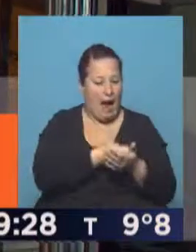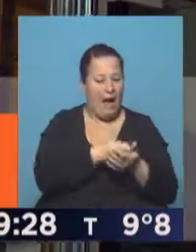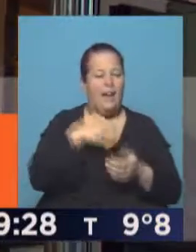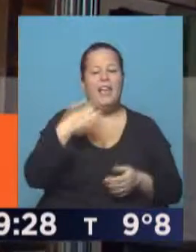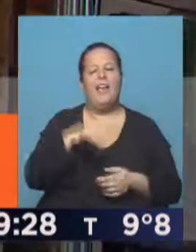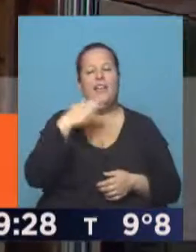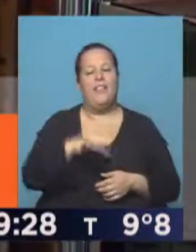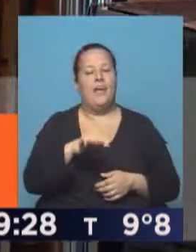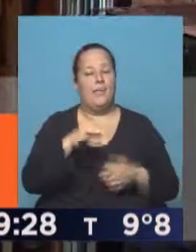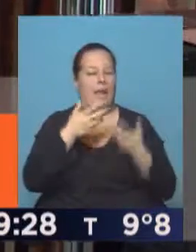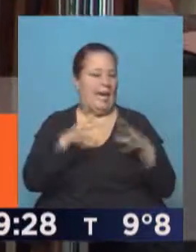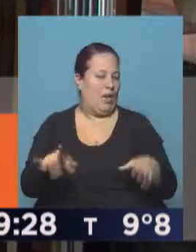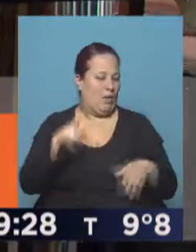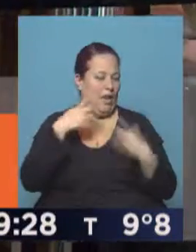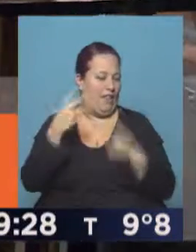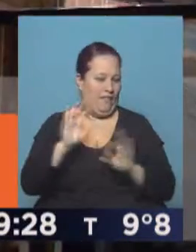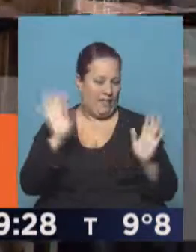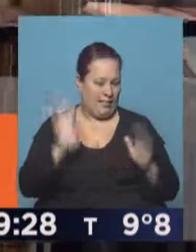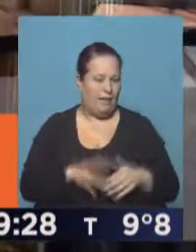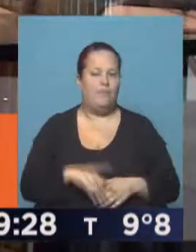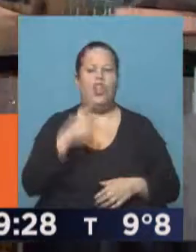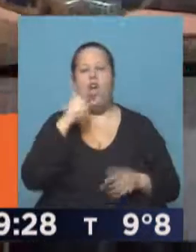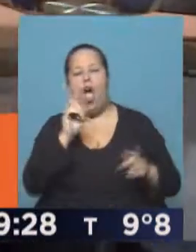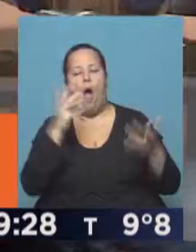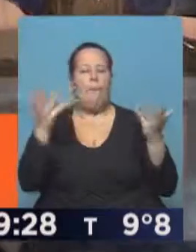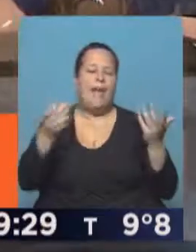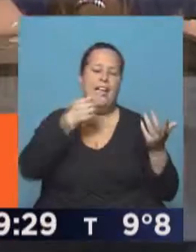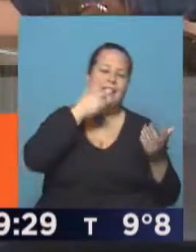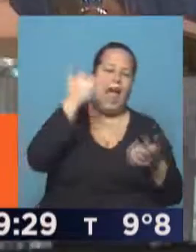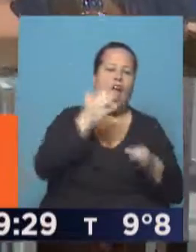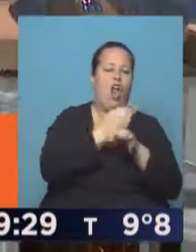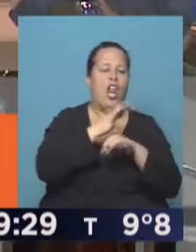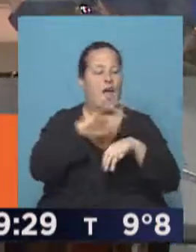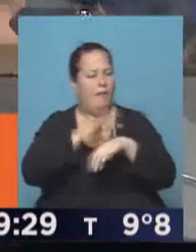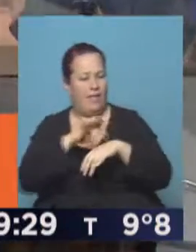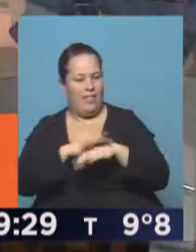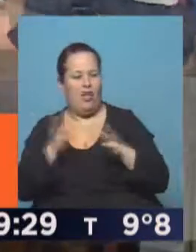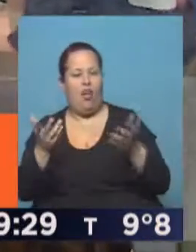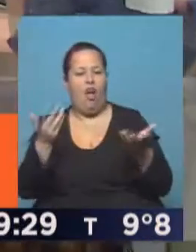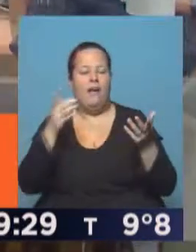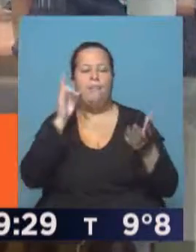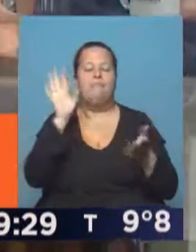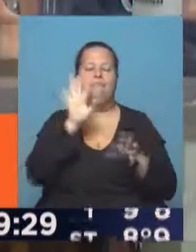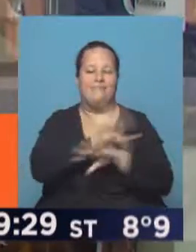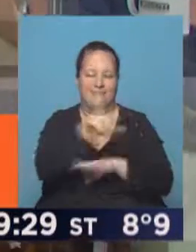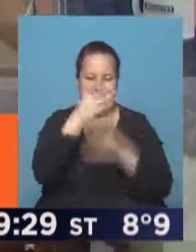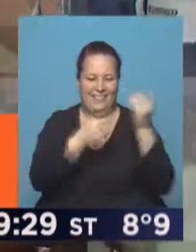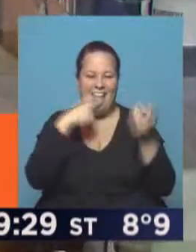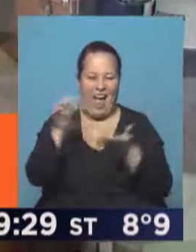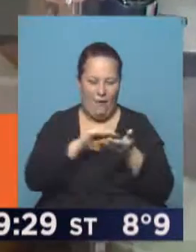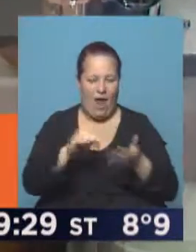que en realidad renunciar a la defensa. Nos dice, bueno, pero sin embargo hay colegios de médicos, de